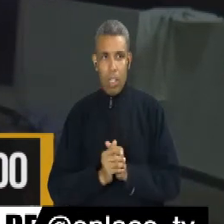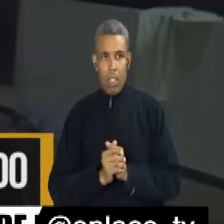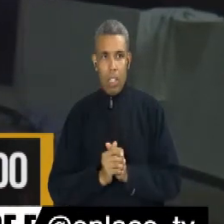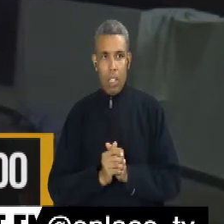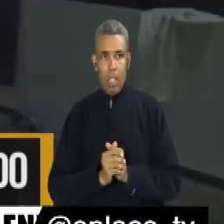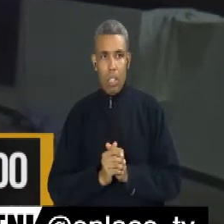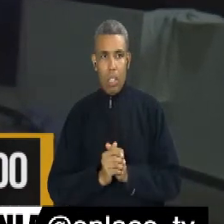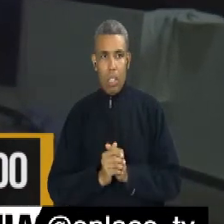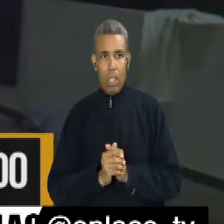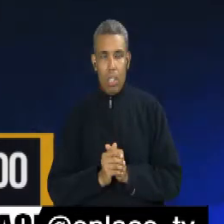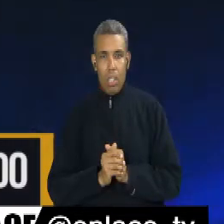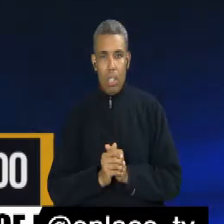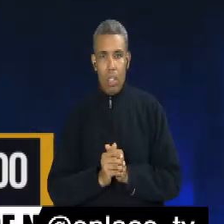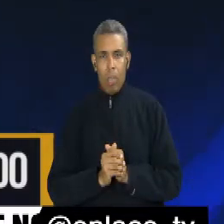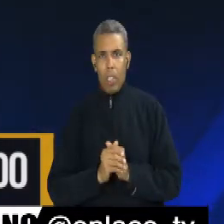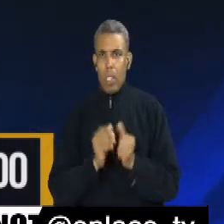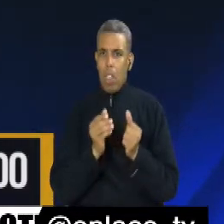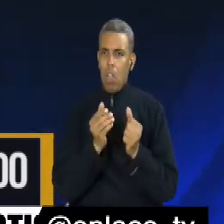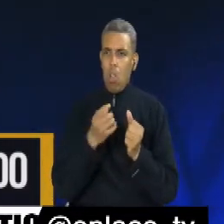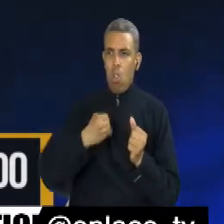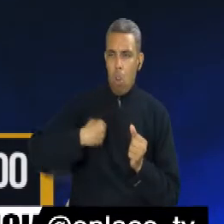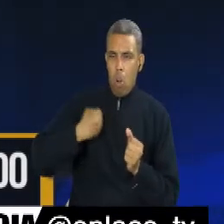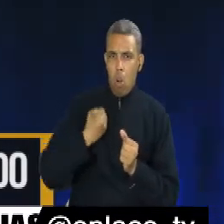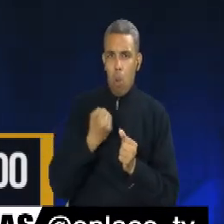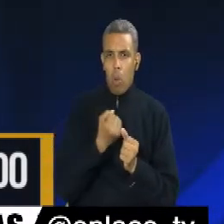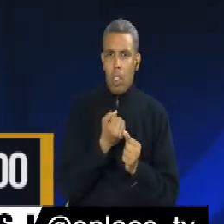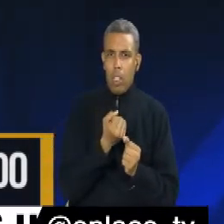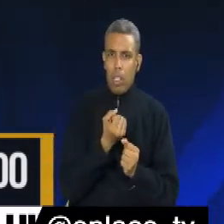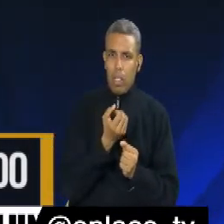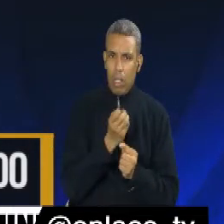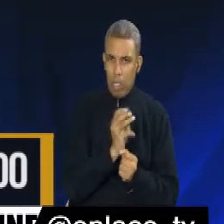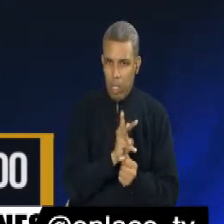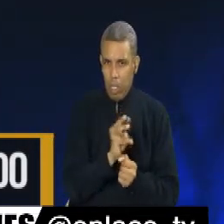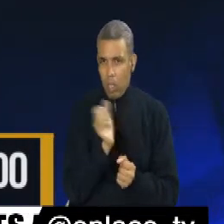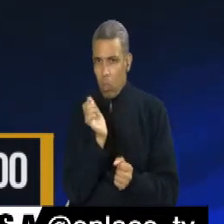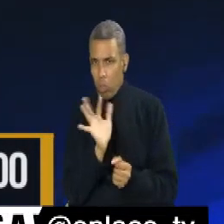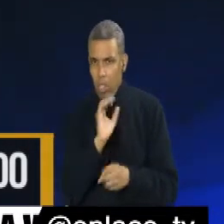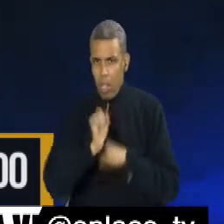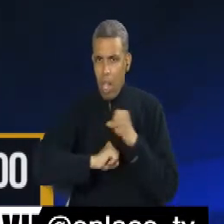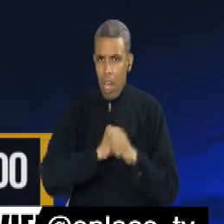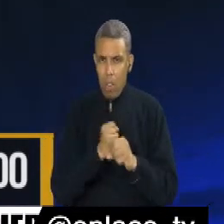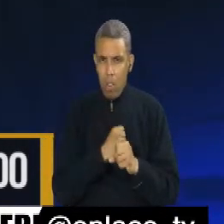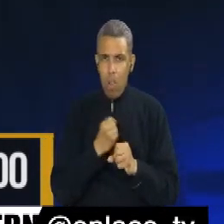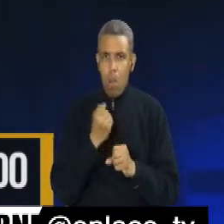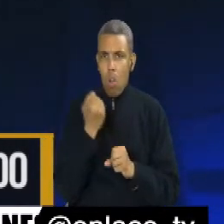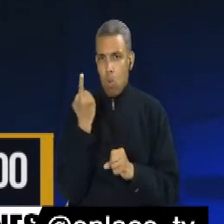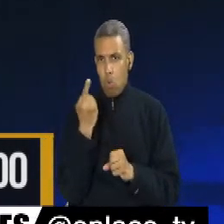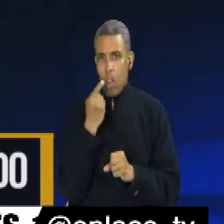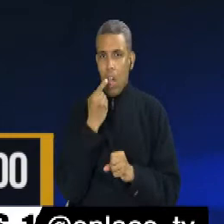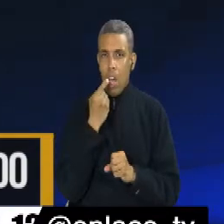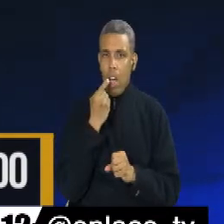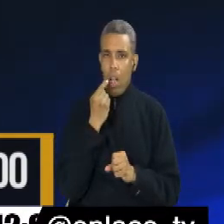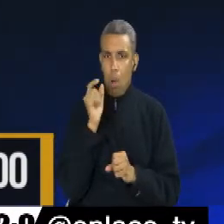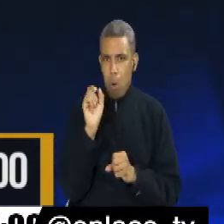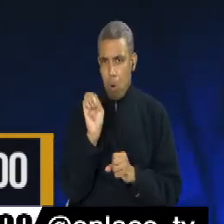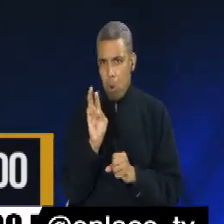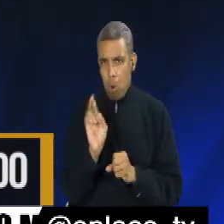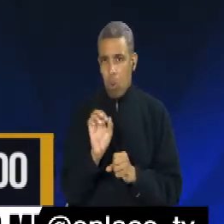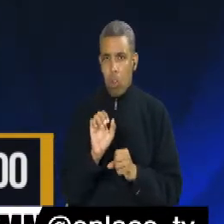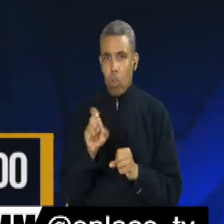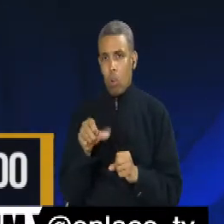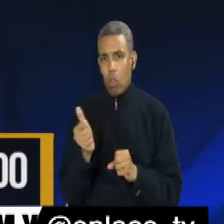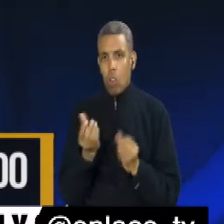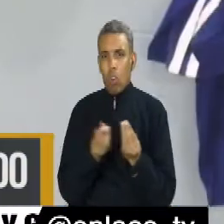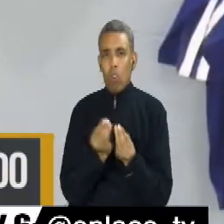sub 13 y sub 15, medalla de oro, y cadetes, plata, 2 platas y